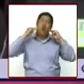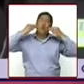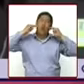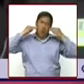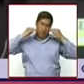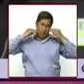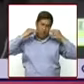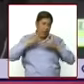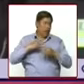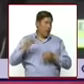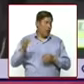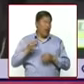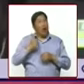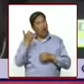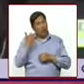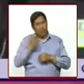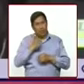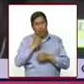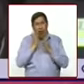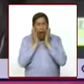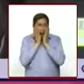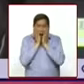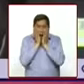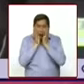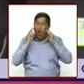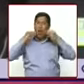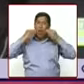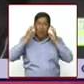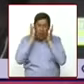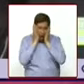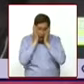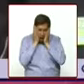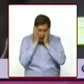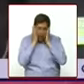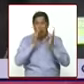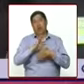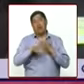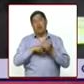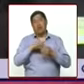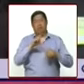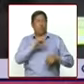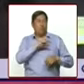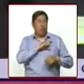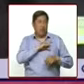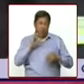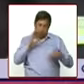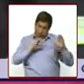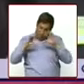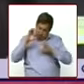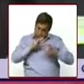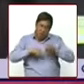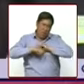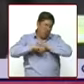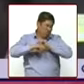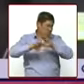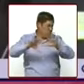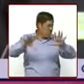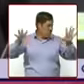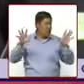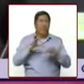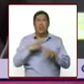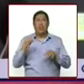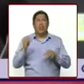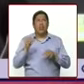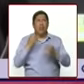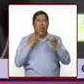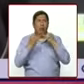vilo principalmente a la ciudad de Montero, a toda la población de ese lugar y por consiguiente también a toda la policía boliviana. Se ha hecho el desplazamiento correspondiente,